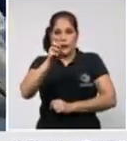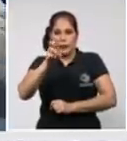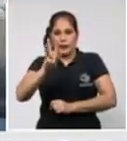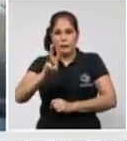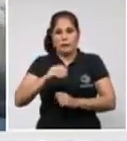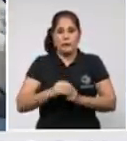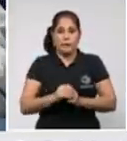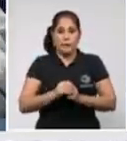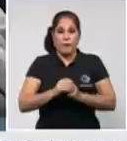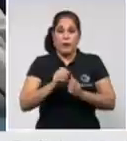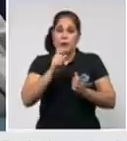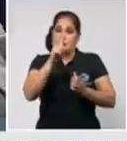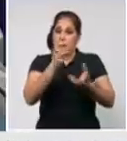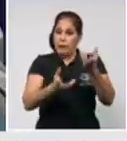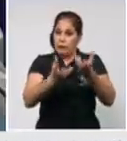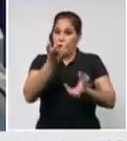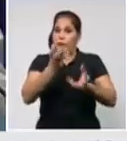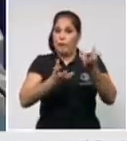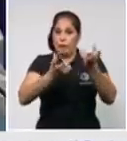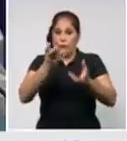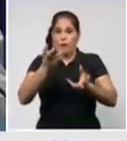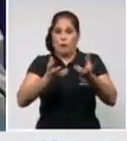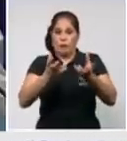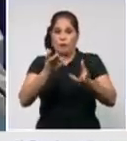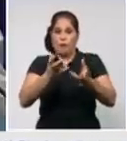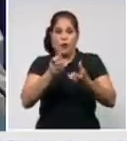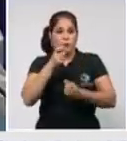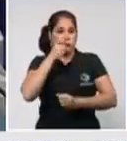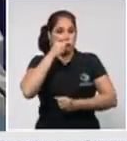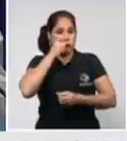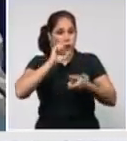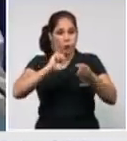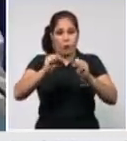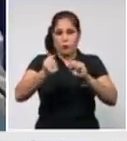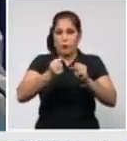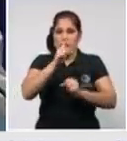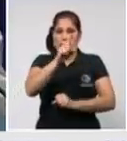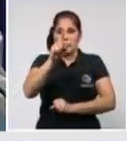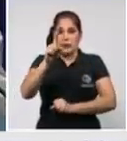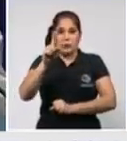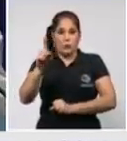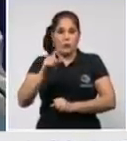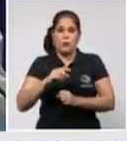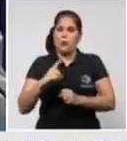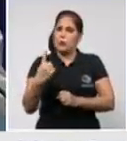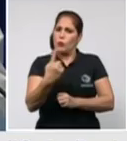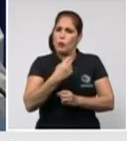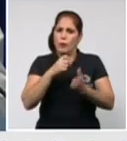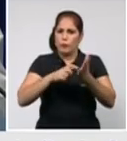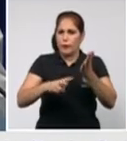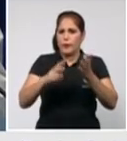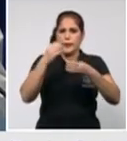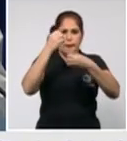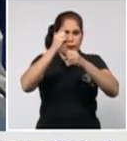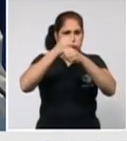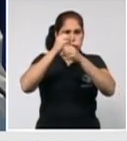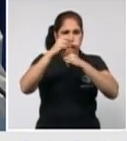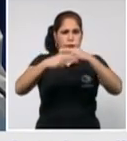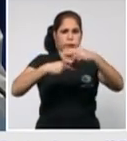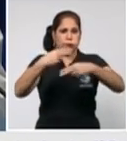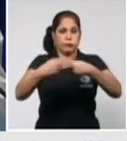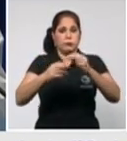de Cienfuegos, que mantiene una vigilancia 111, igual que todos los territorios, de Villa